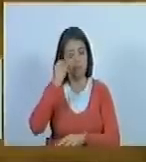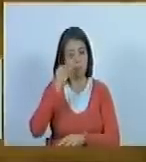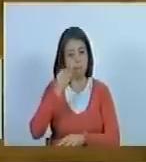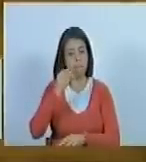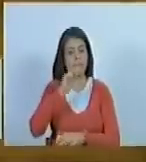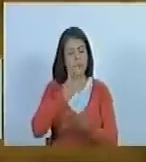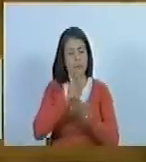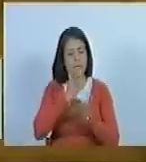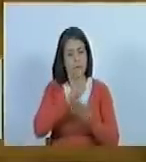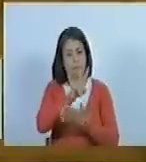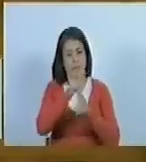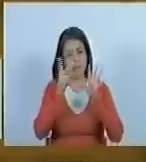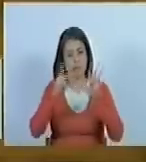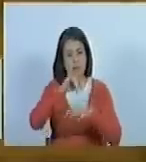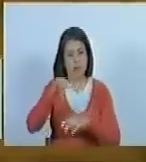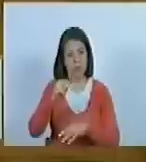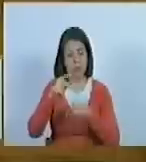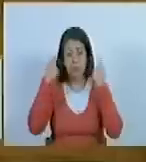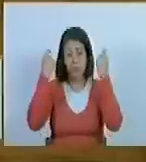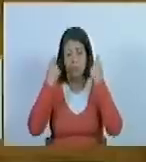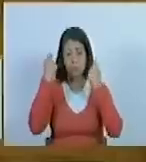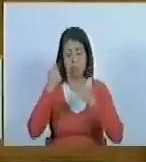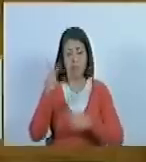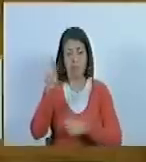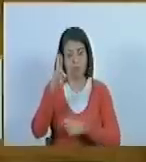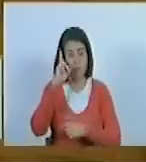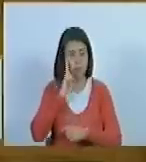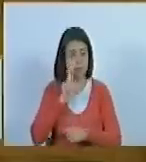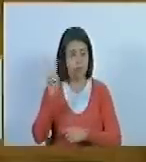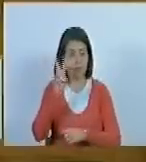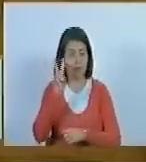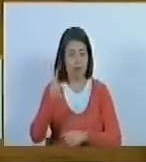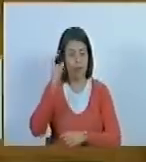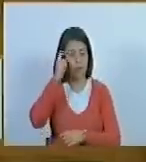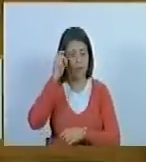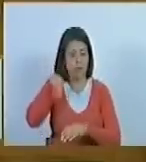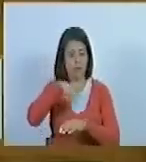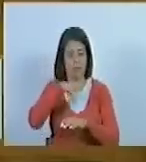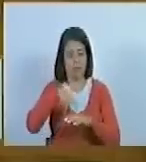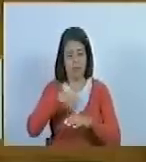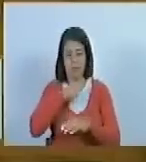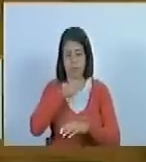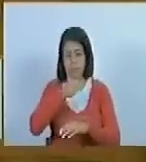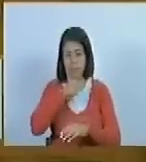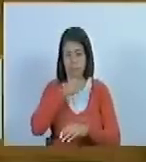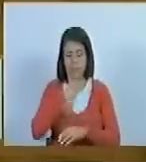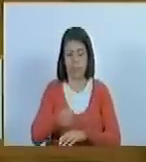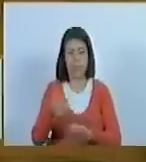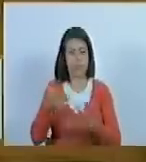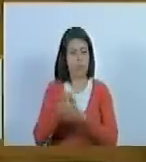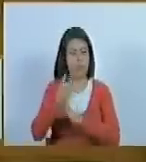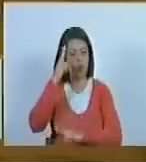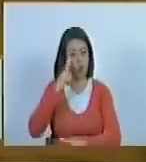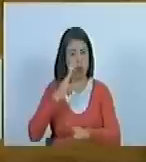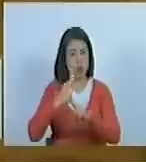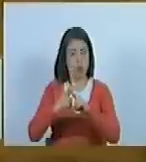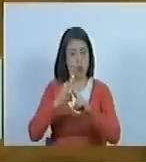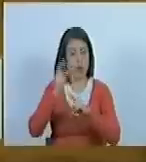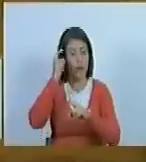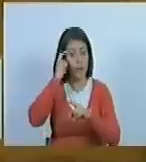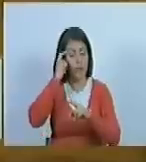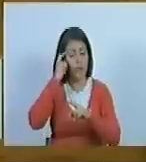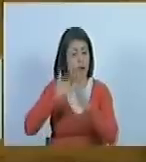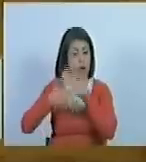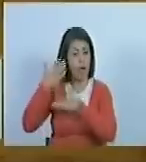cada 27 de junio se celebra en la República Bolivariana de Venezuela el Día Nacional del Periodista como reconocimiento a la fecha en